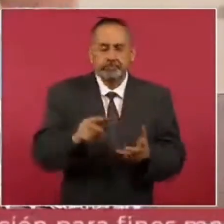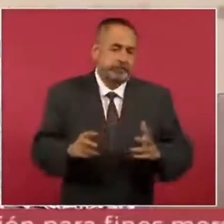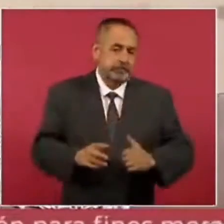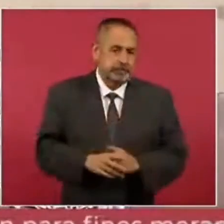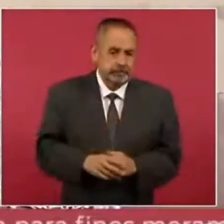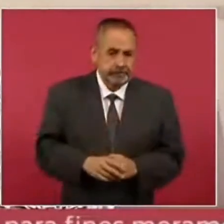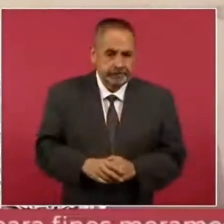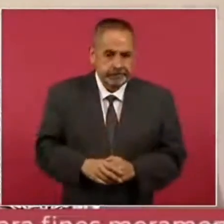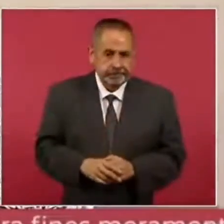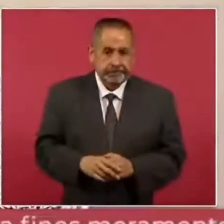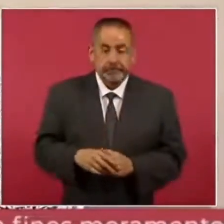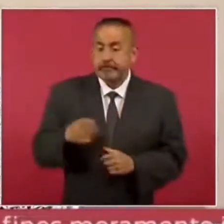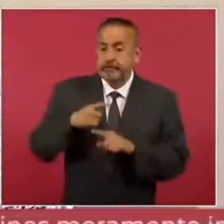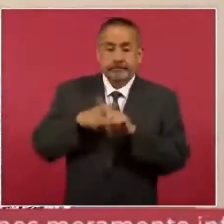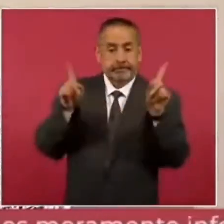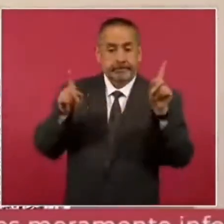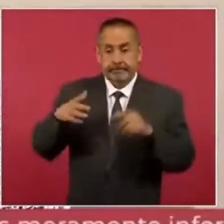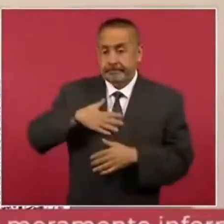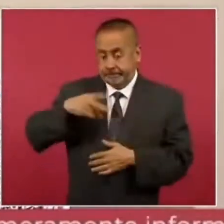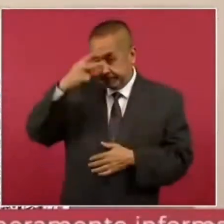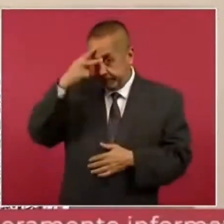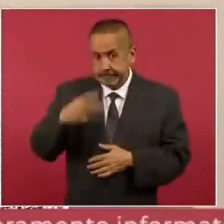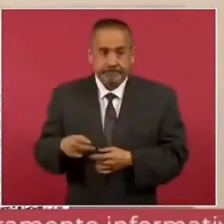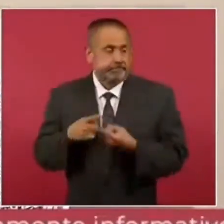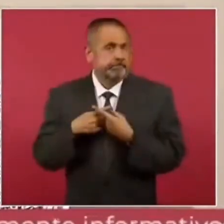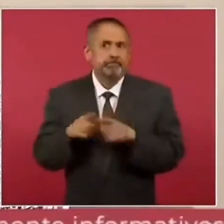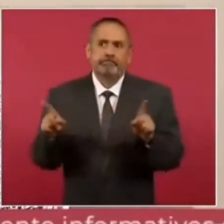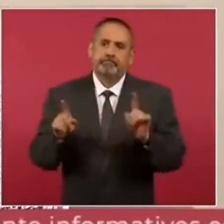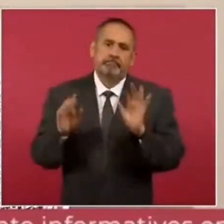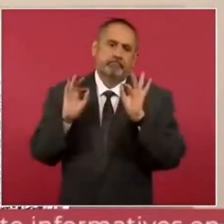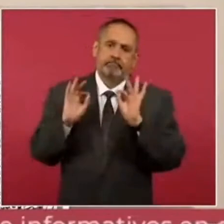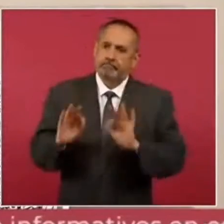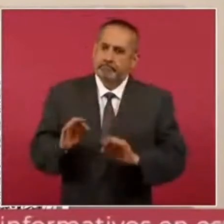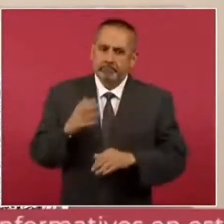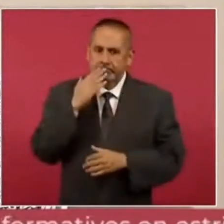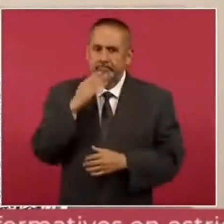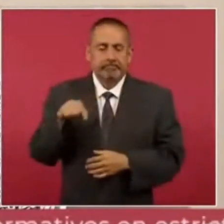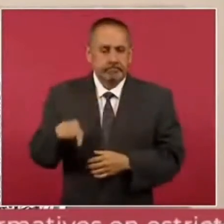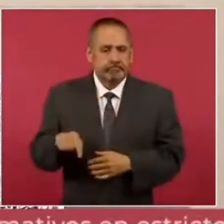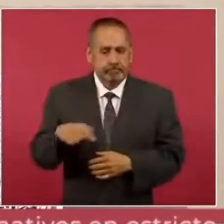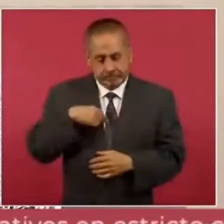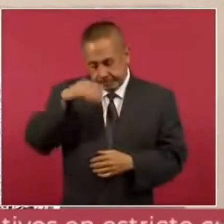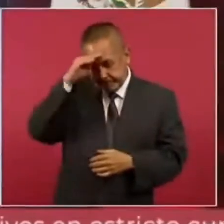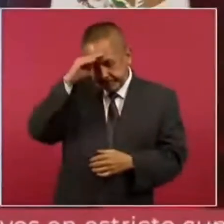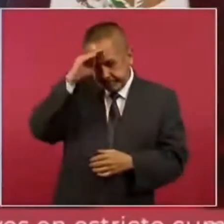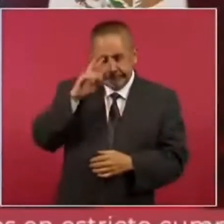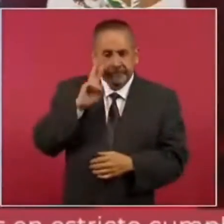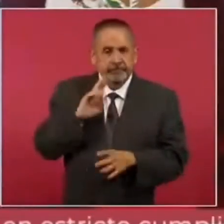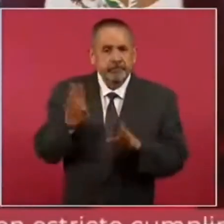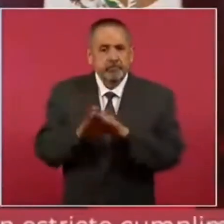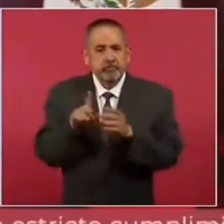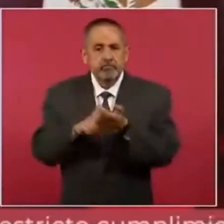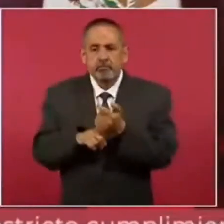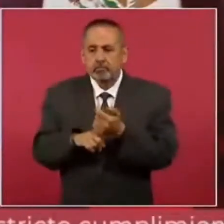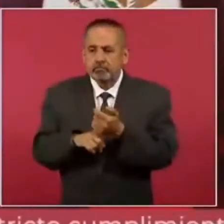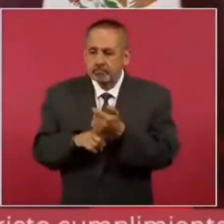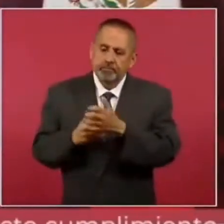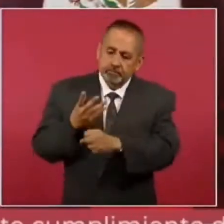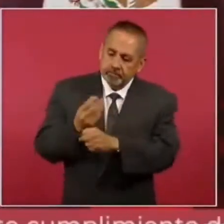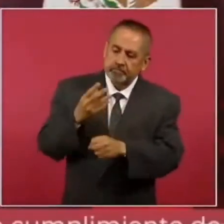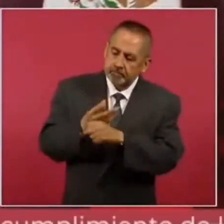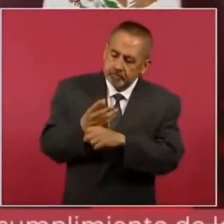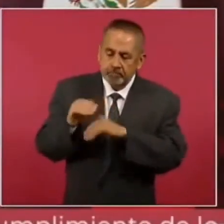Entonces el modelo nuestro es otro y lo que estamos procurando pues es la